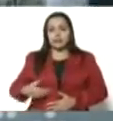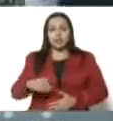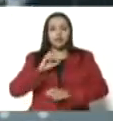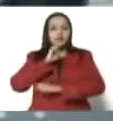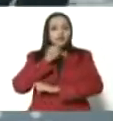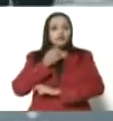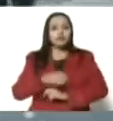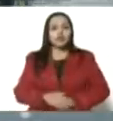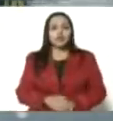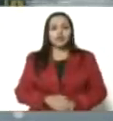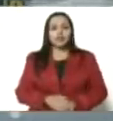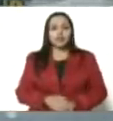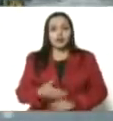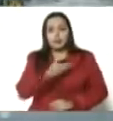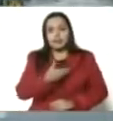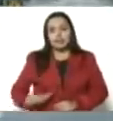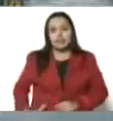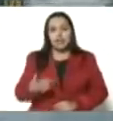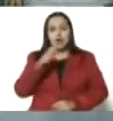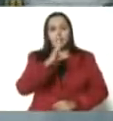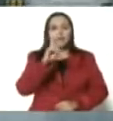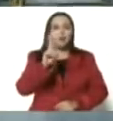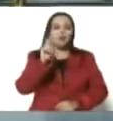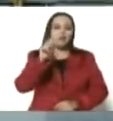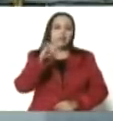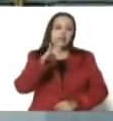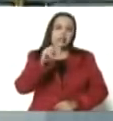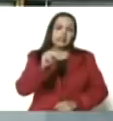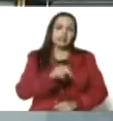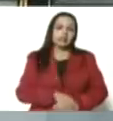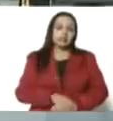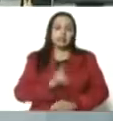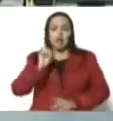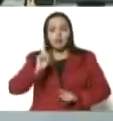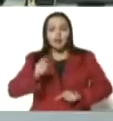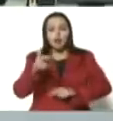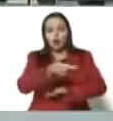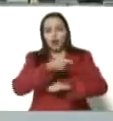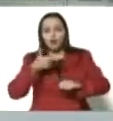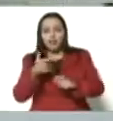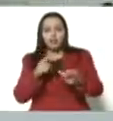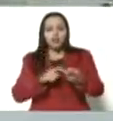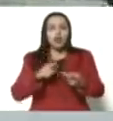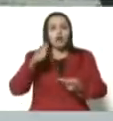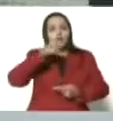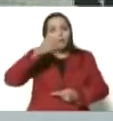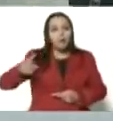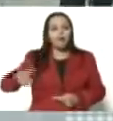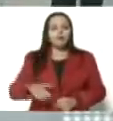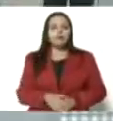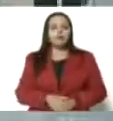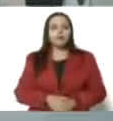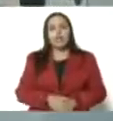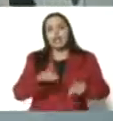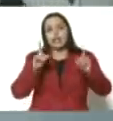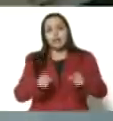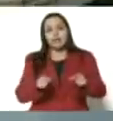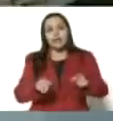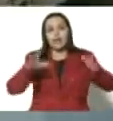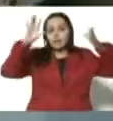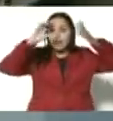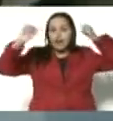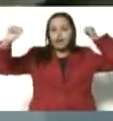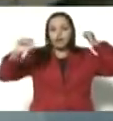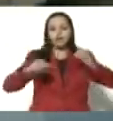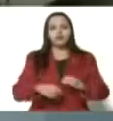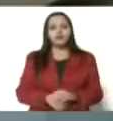Rusia, presidente Vladimir Putin, a su gobierno, a su pueblo y también a nuestro embajador,